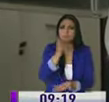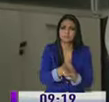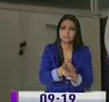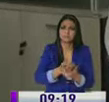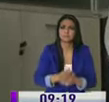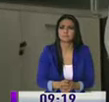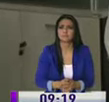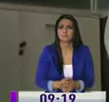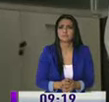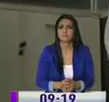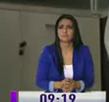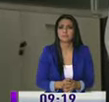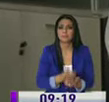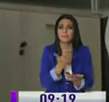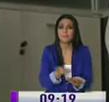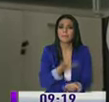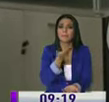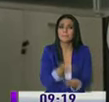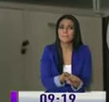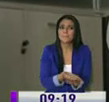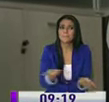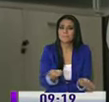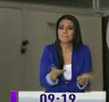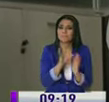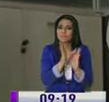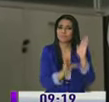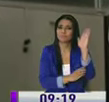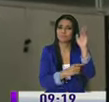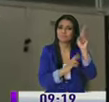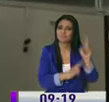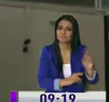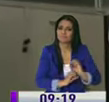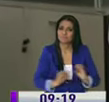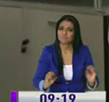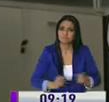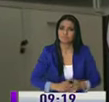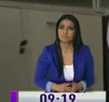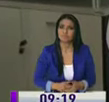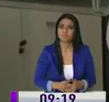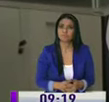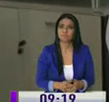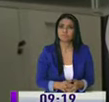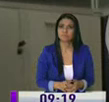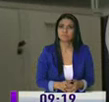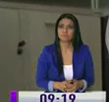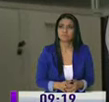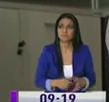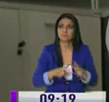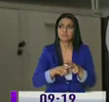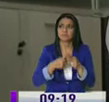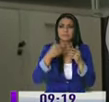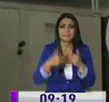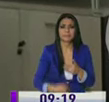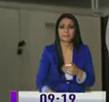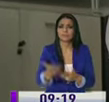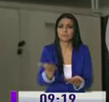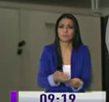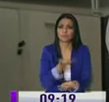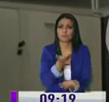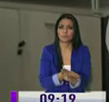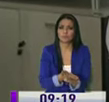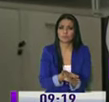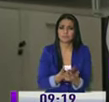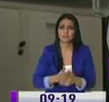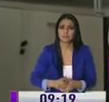propuesta que este constitucional y desde el inicio es decir desde la